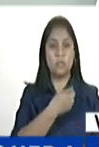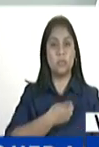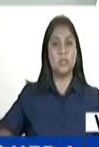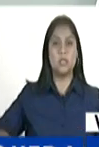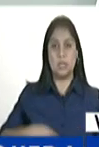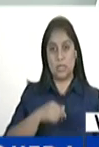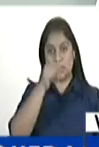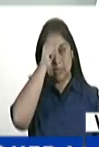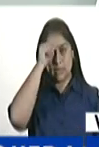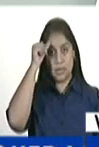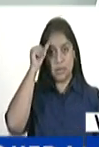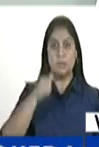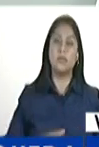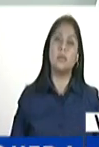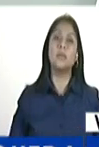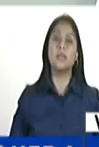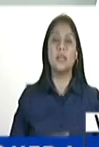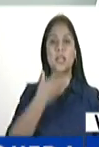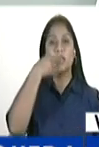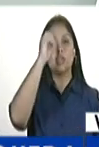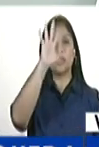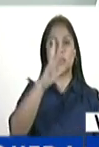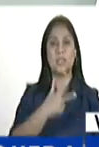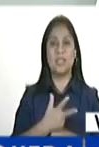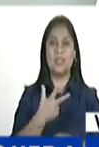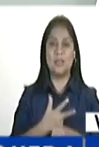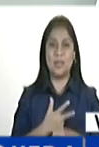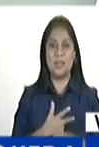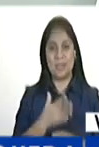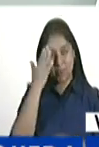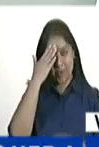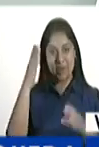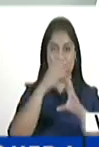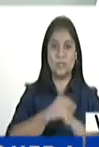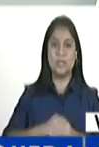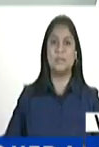Alejandro Yamatei. Dios bendiga a Guatemala. Muy buenas noches.